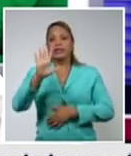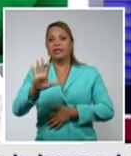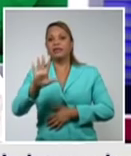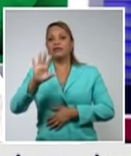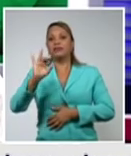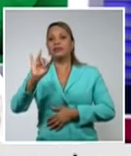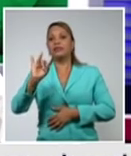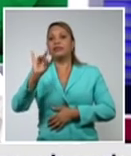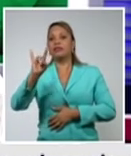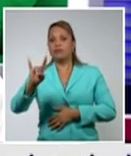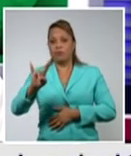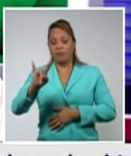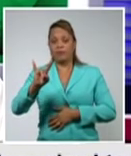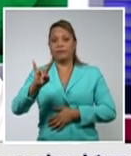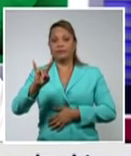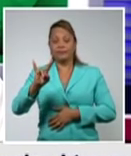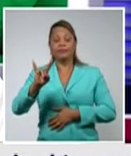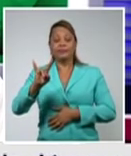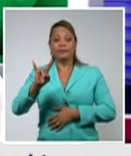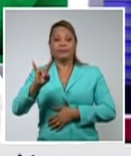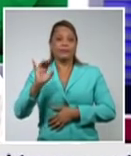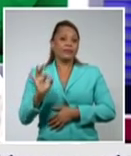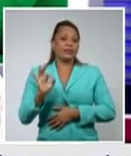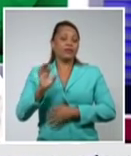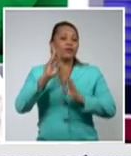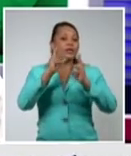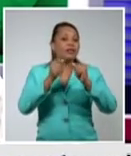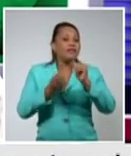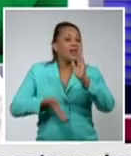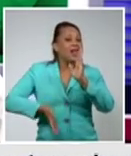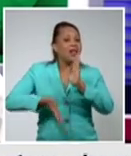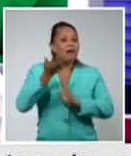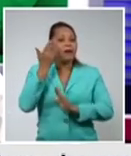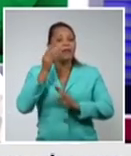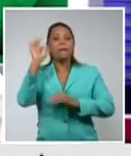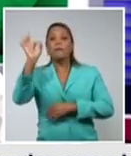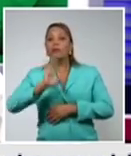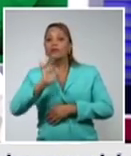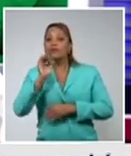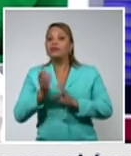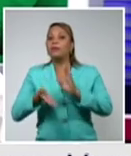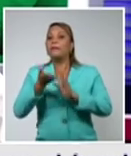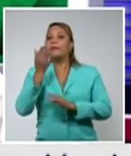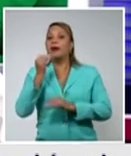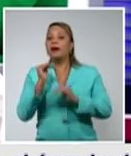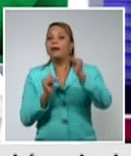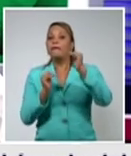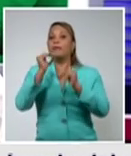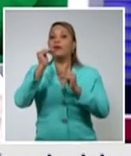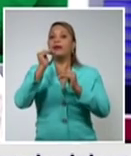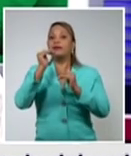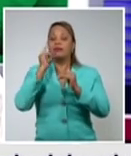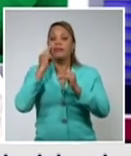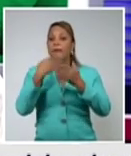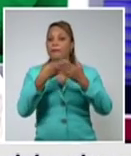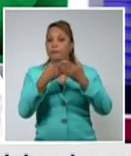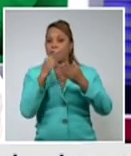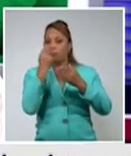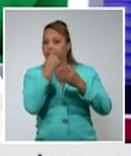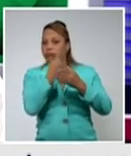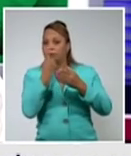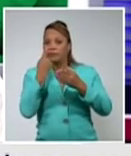579, y de todas formas las cifras más elevadas, el porciento más elevado de las muestras analizadas, pues